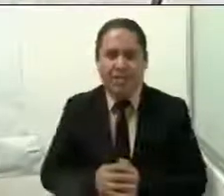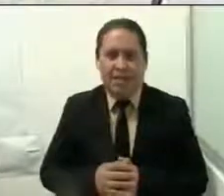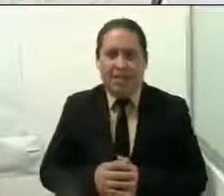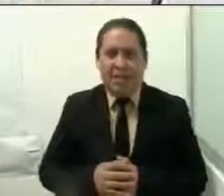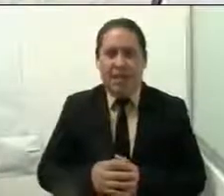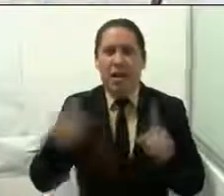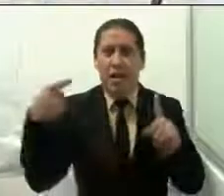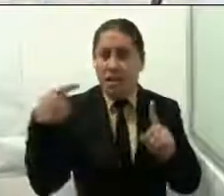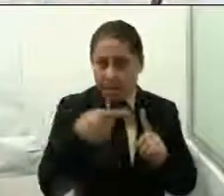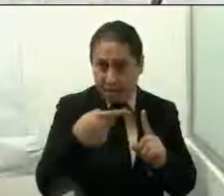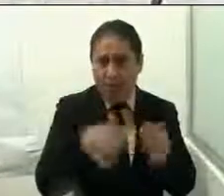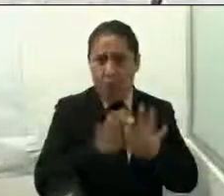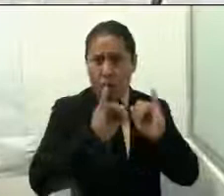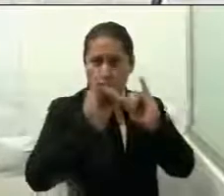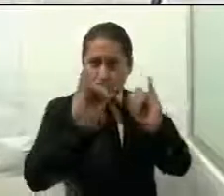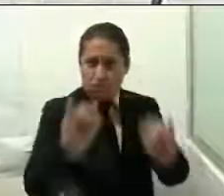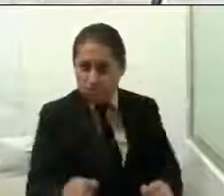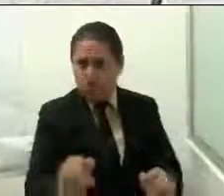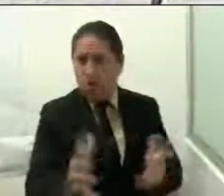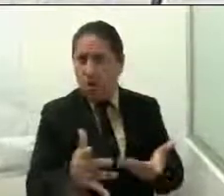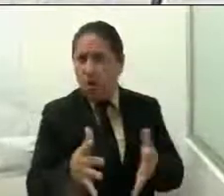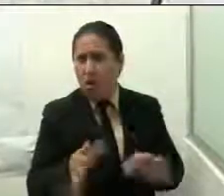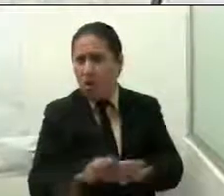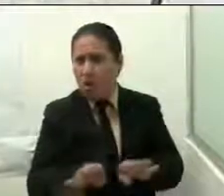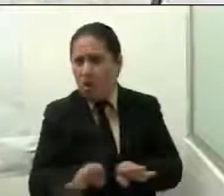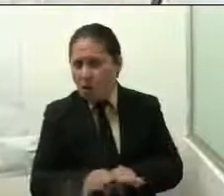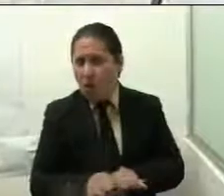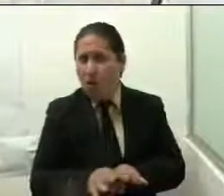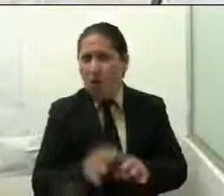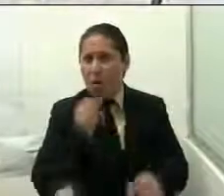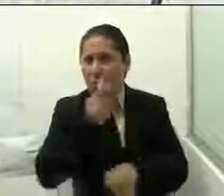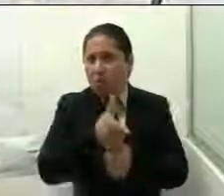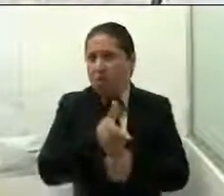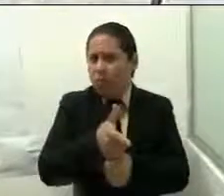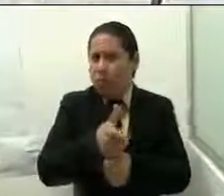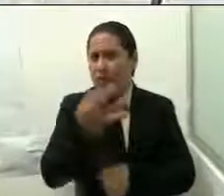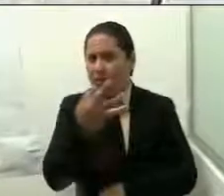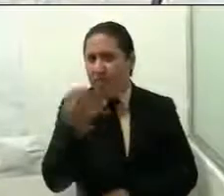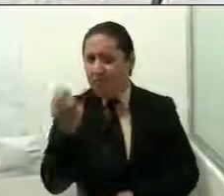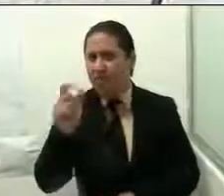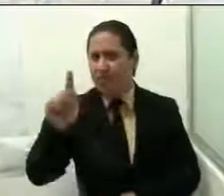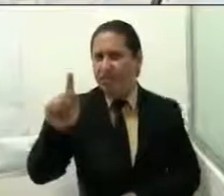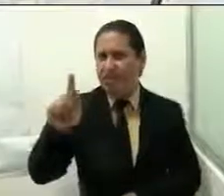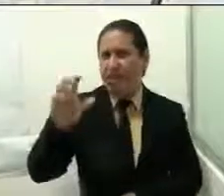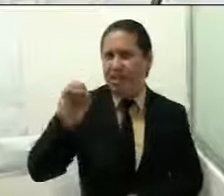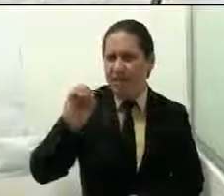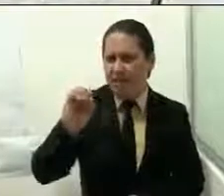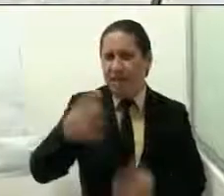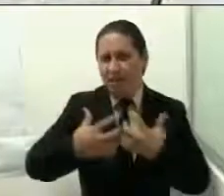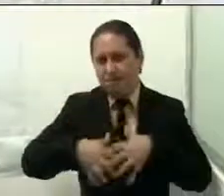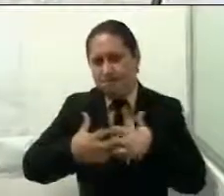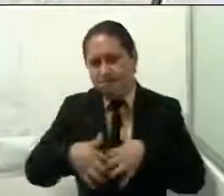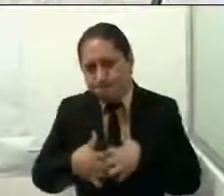caracterización y georreferenciación se identificó a 370 agro industrias